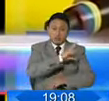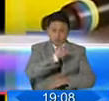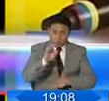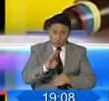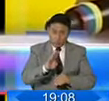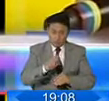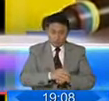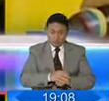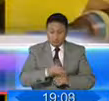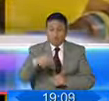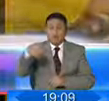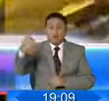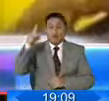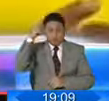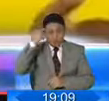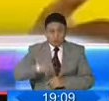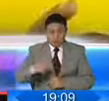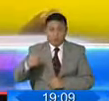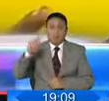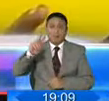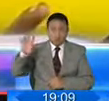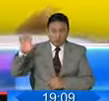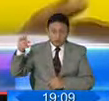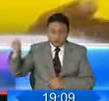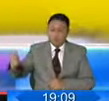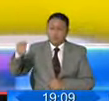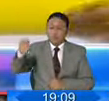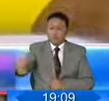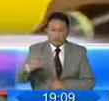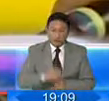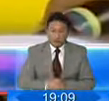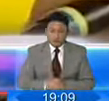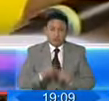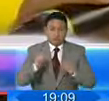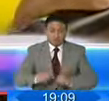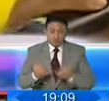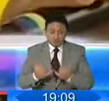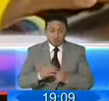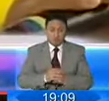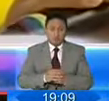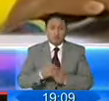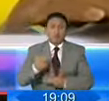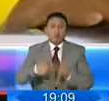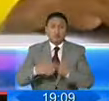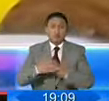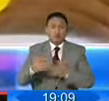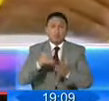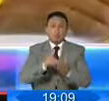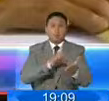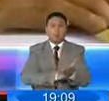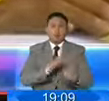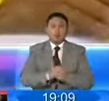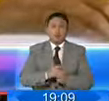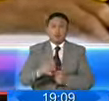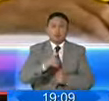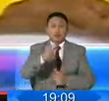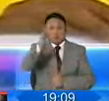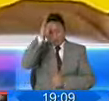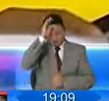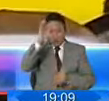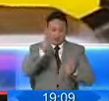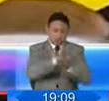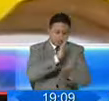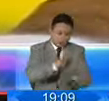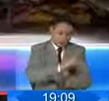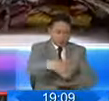24 años para el próximo gobierno si se dejan asignado los proyecto porque es la negociación del crédito a todos proyectos y en que el hospital está la escuela tal